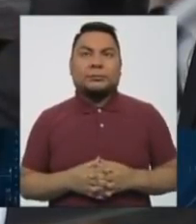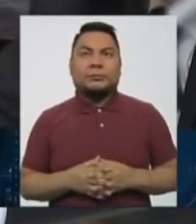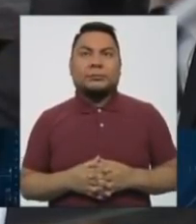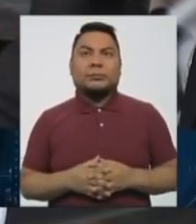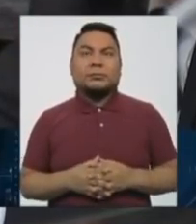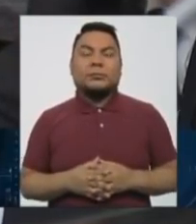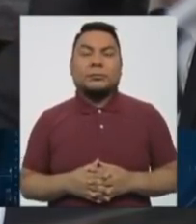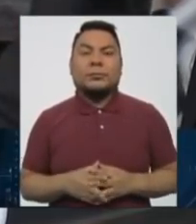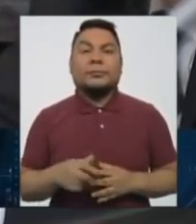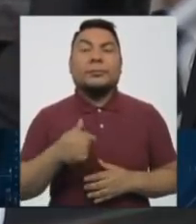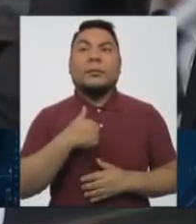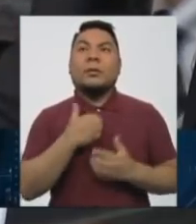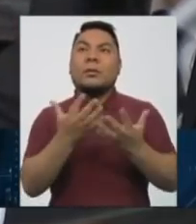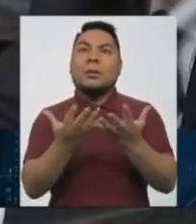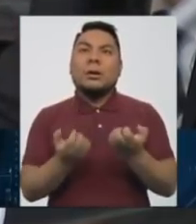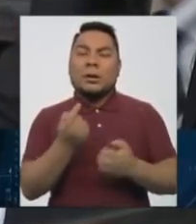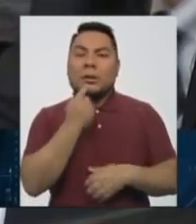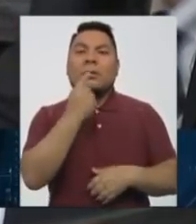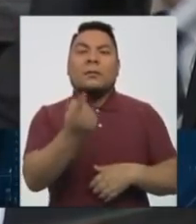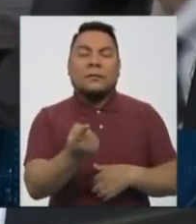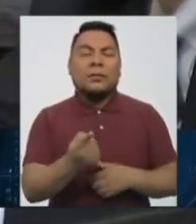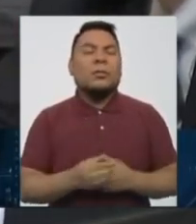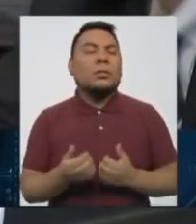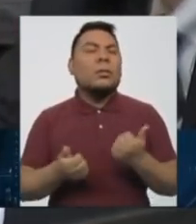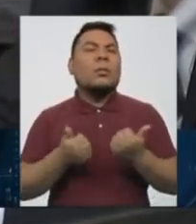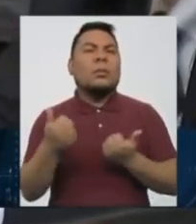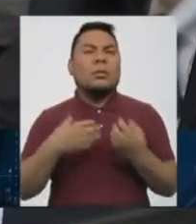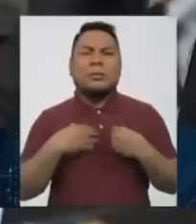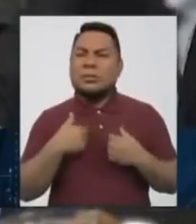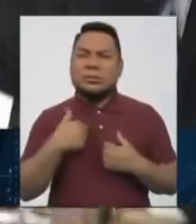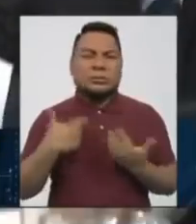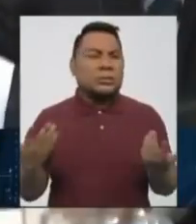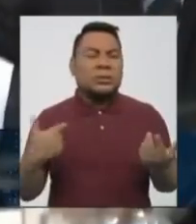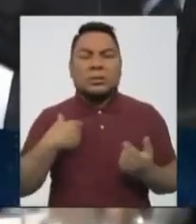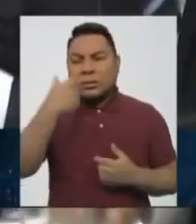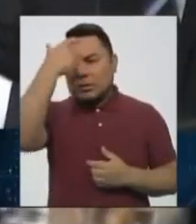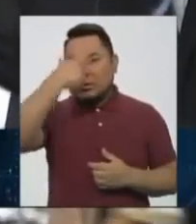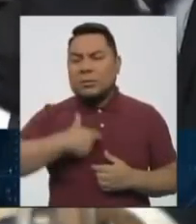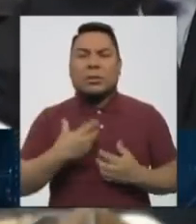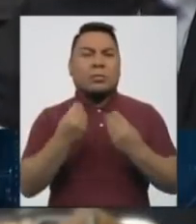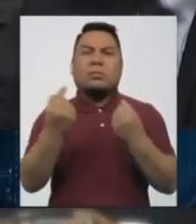También tengo que expresarles las razones por las cuales soy víctima de